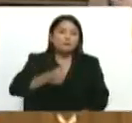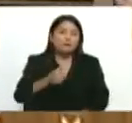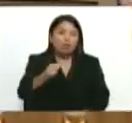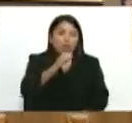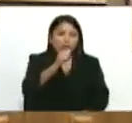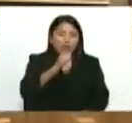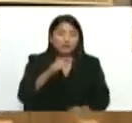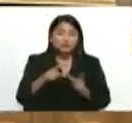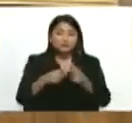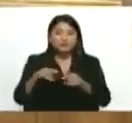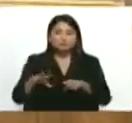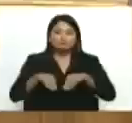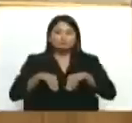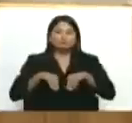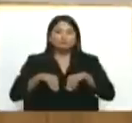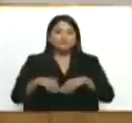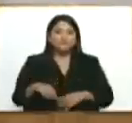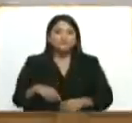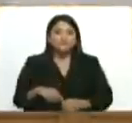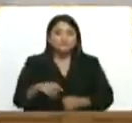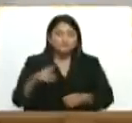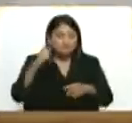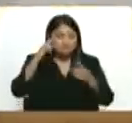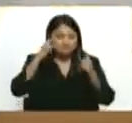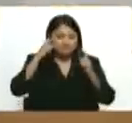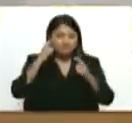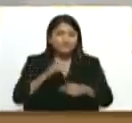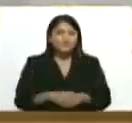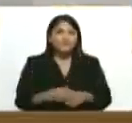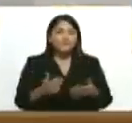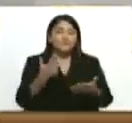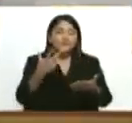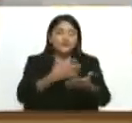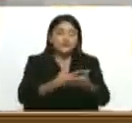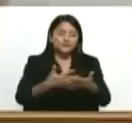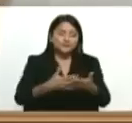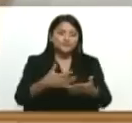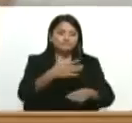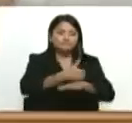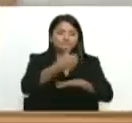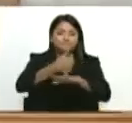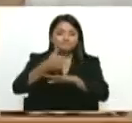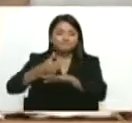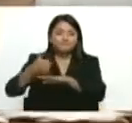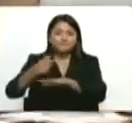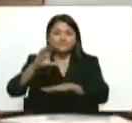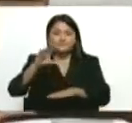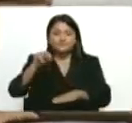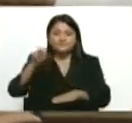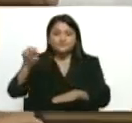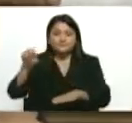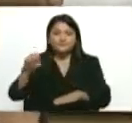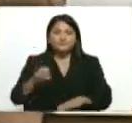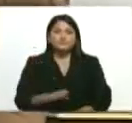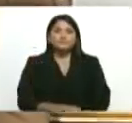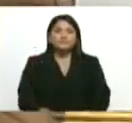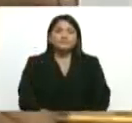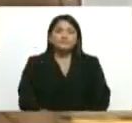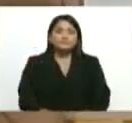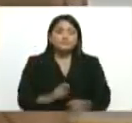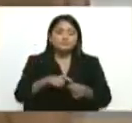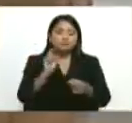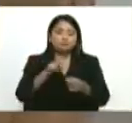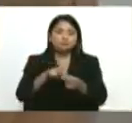En la parte C, dice, considerando que tres principales rectores del Consejo Nacional Electoral han dimitido, de Venezuela han